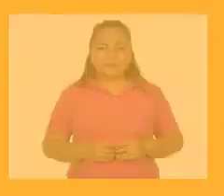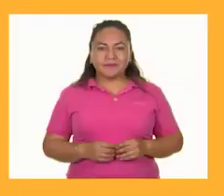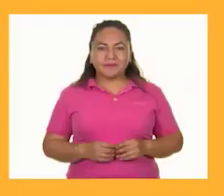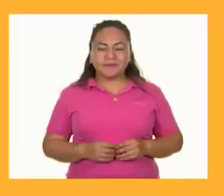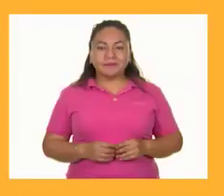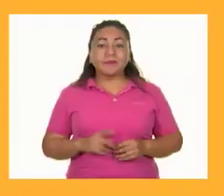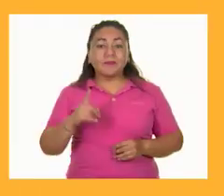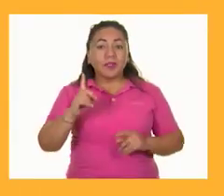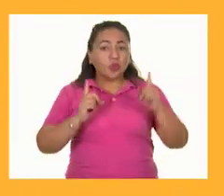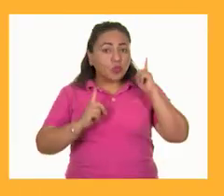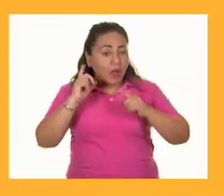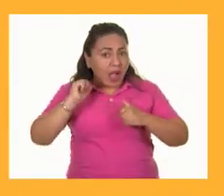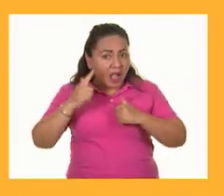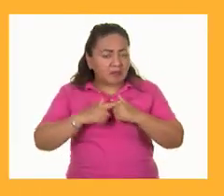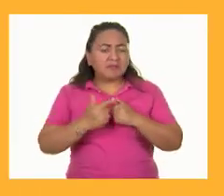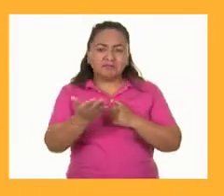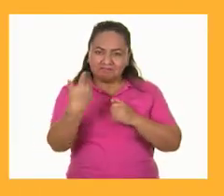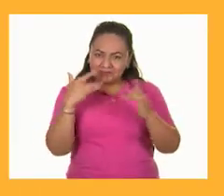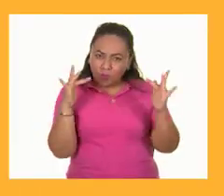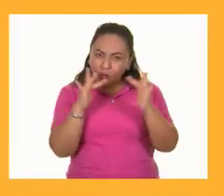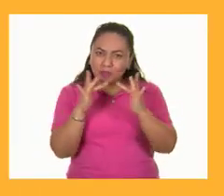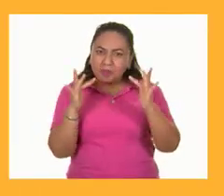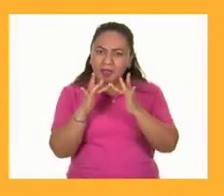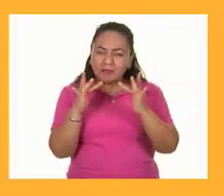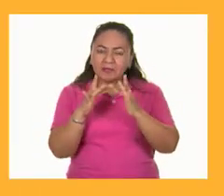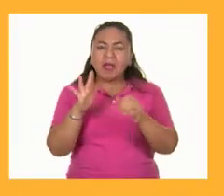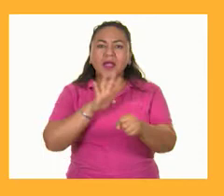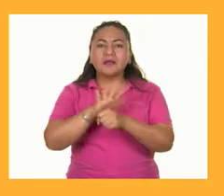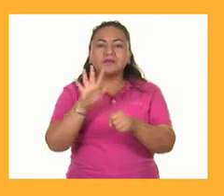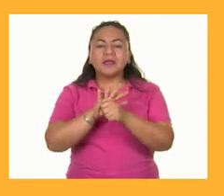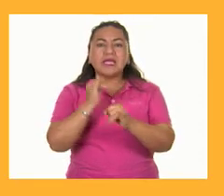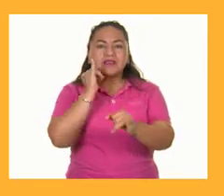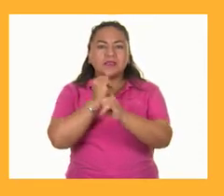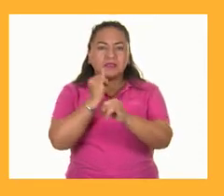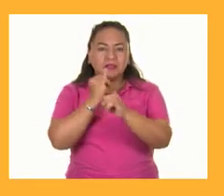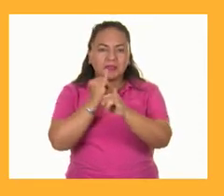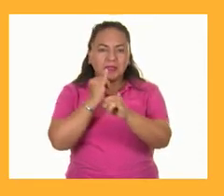Si tienes alguna duda, contáctanos. Página web